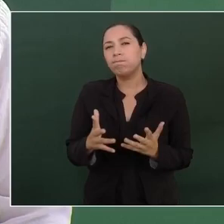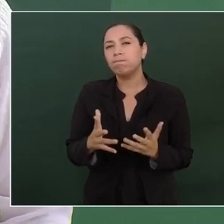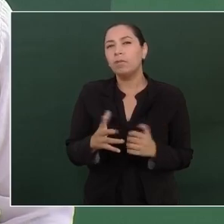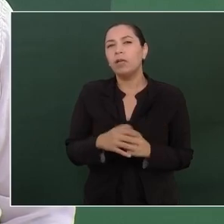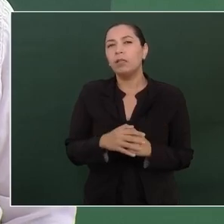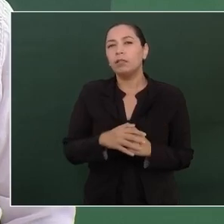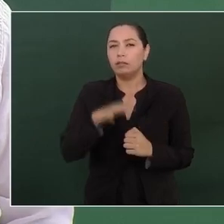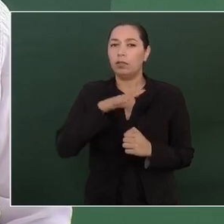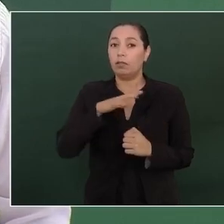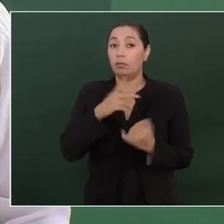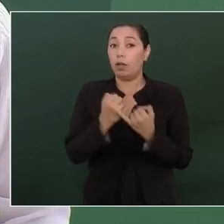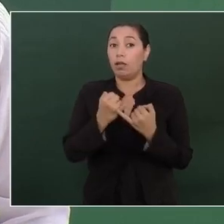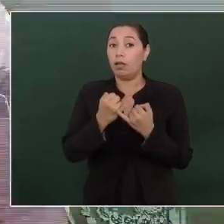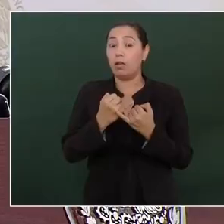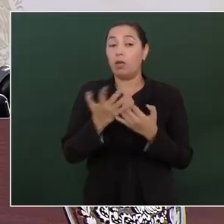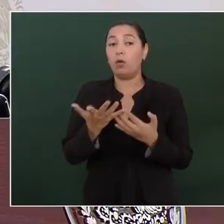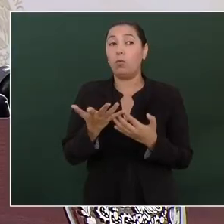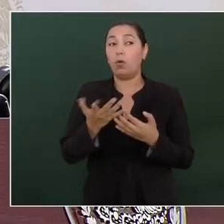hay en juicio